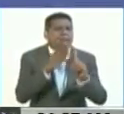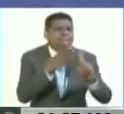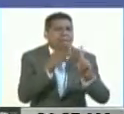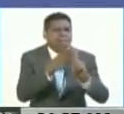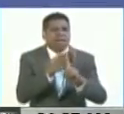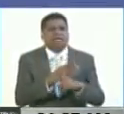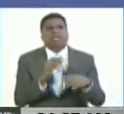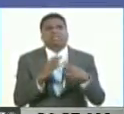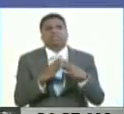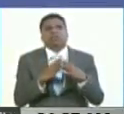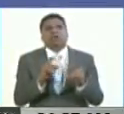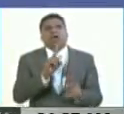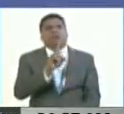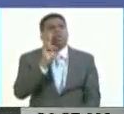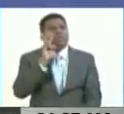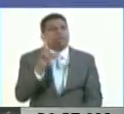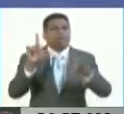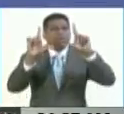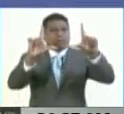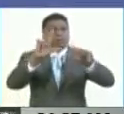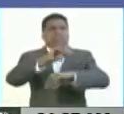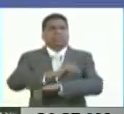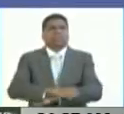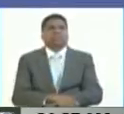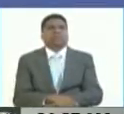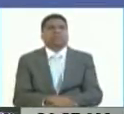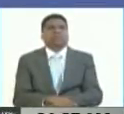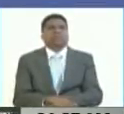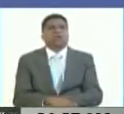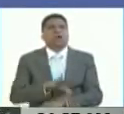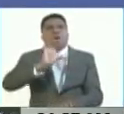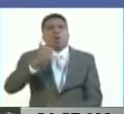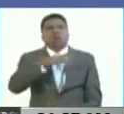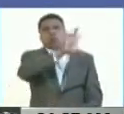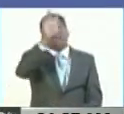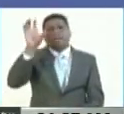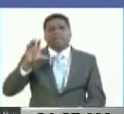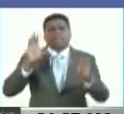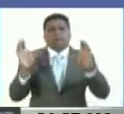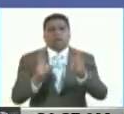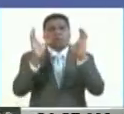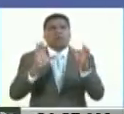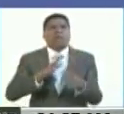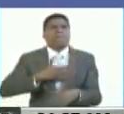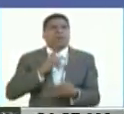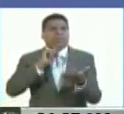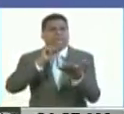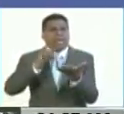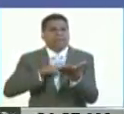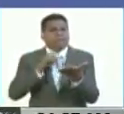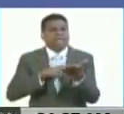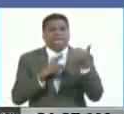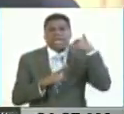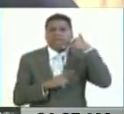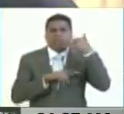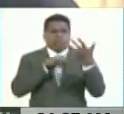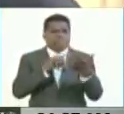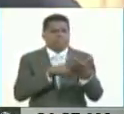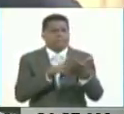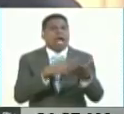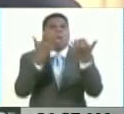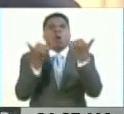Hay muchísimas. Una que vi hace poco en una película, una computadora desde otro país podía entrar hasta los teléfonos celulares. ¿Es cierto ahora en la realidad? Hoy en día